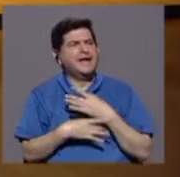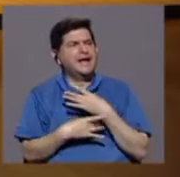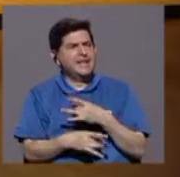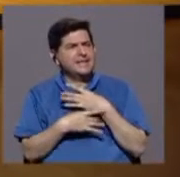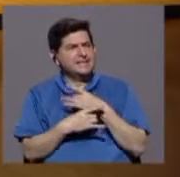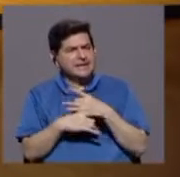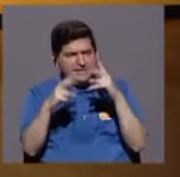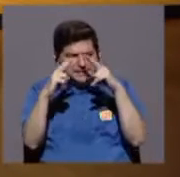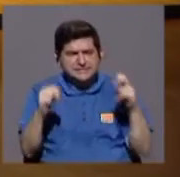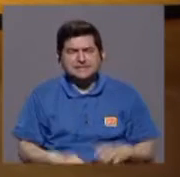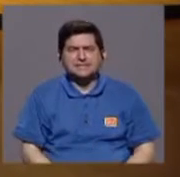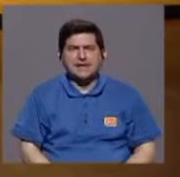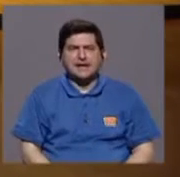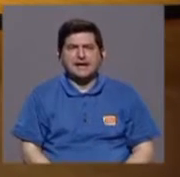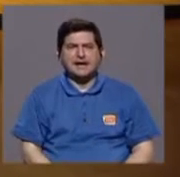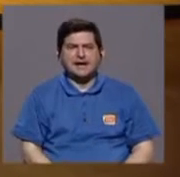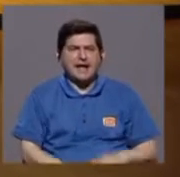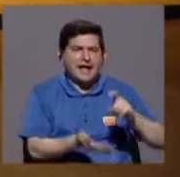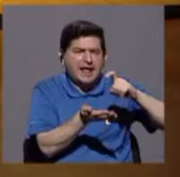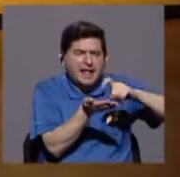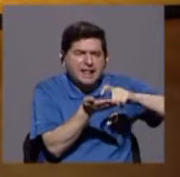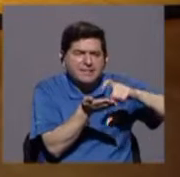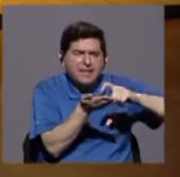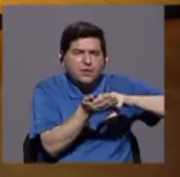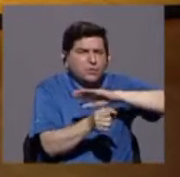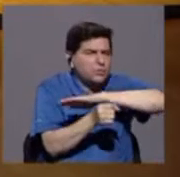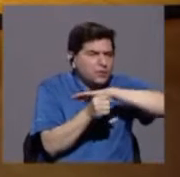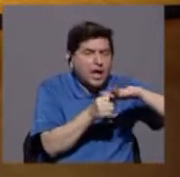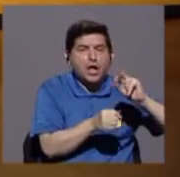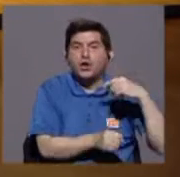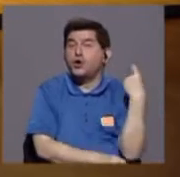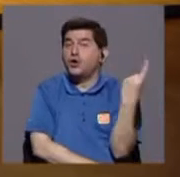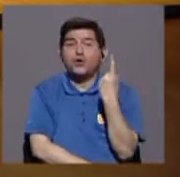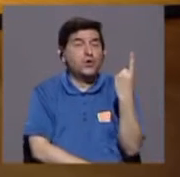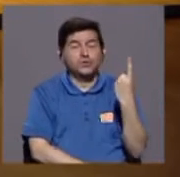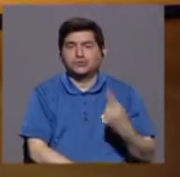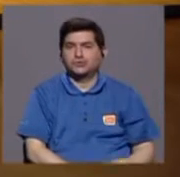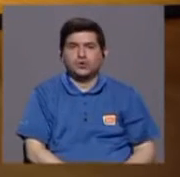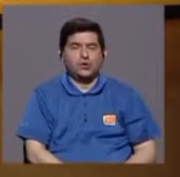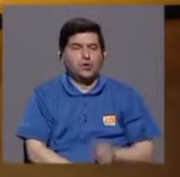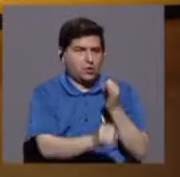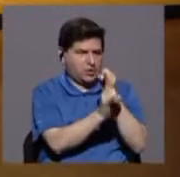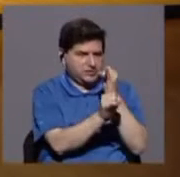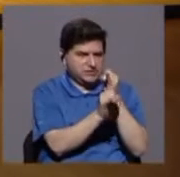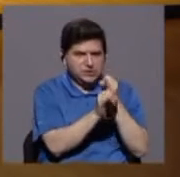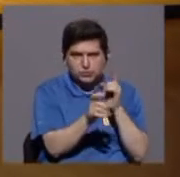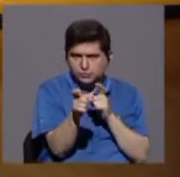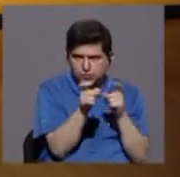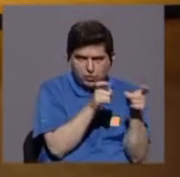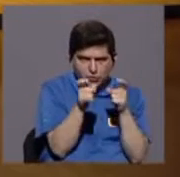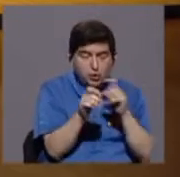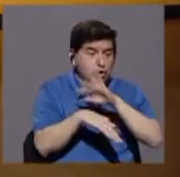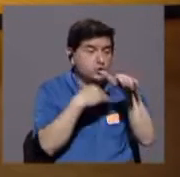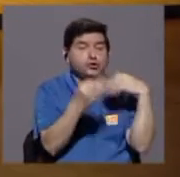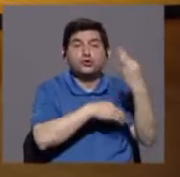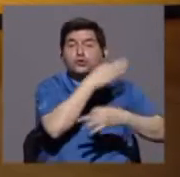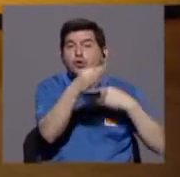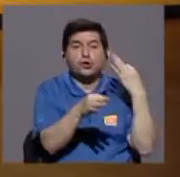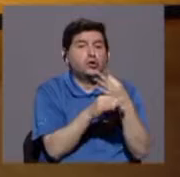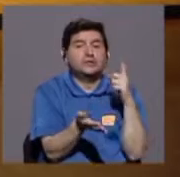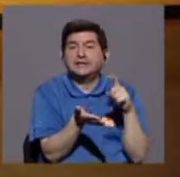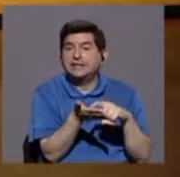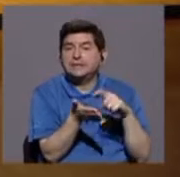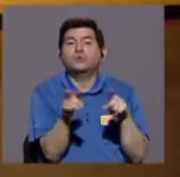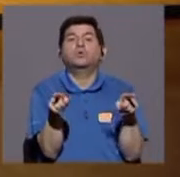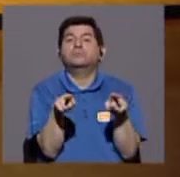la dimensión más completa del endeudamiento, no solo el endeudamiento de las entidades reguladas, sino todo tipo de